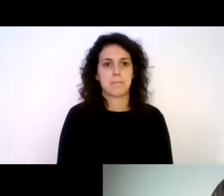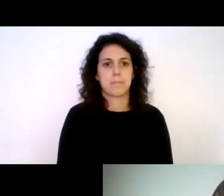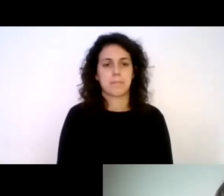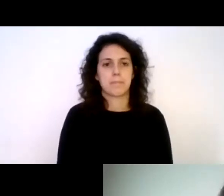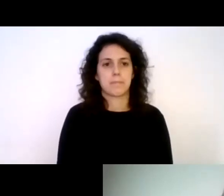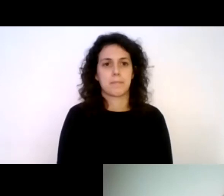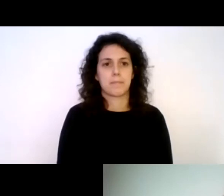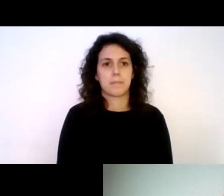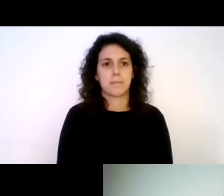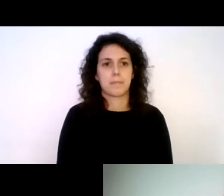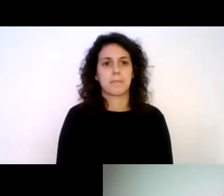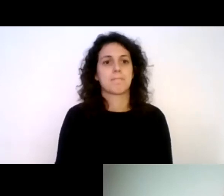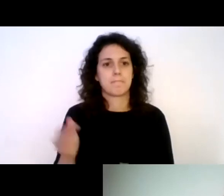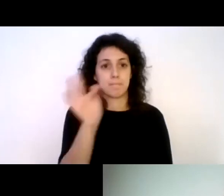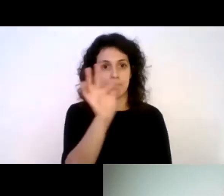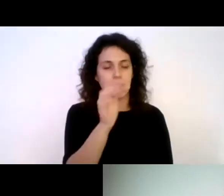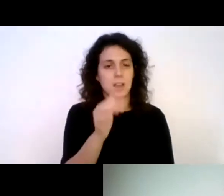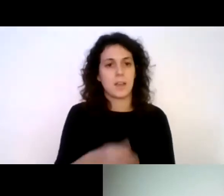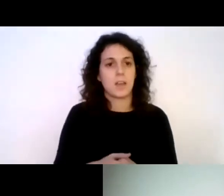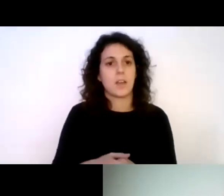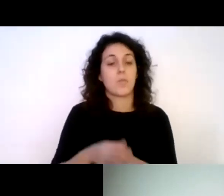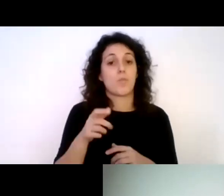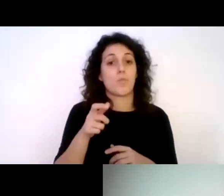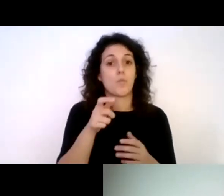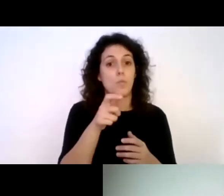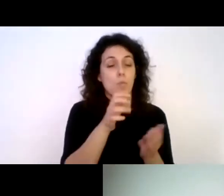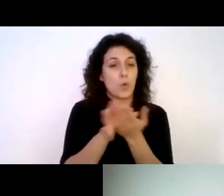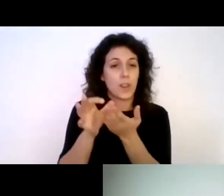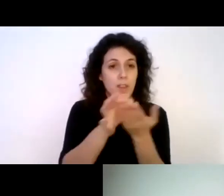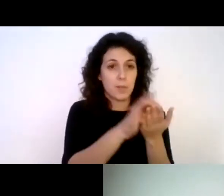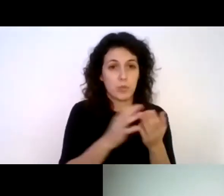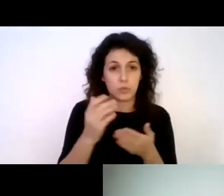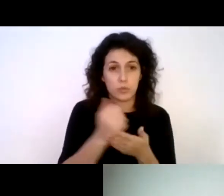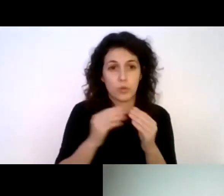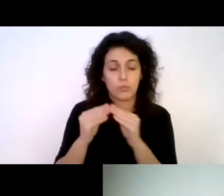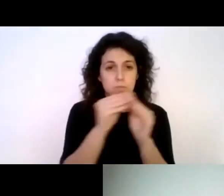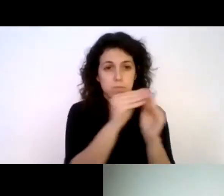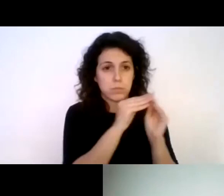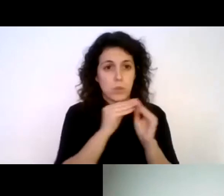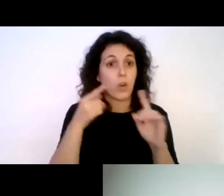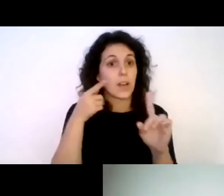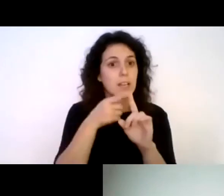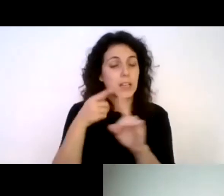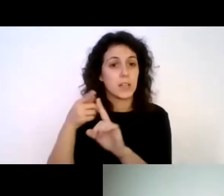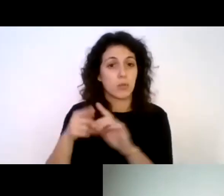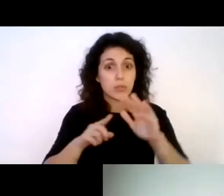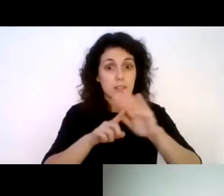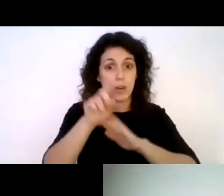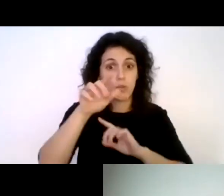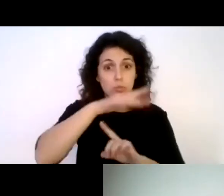sí, por favor, adelante. Los municipios estamos ahora mismo alineados para cumplir los objetivos de desarrollo